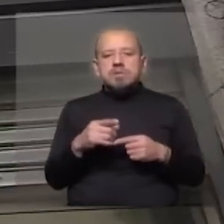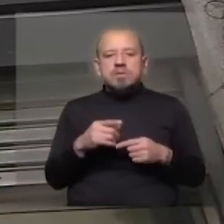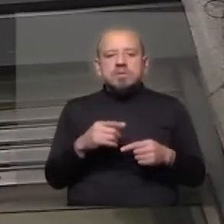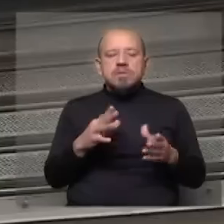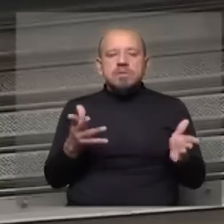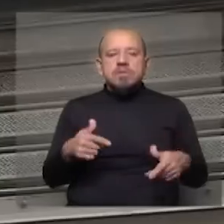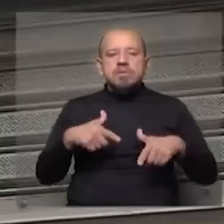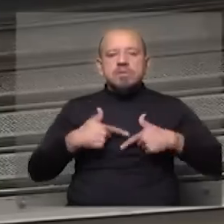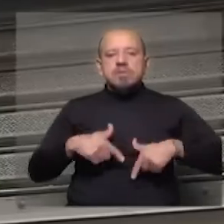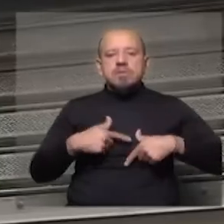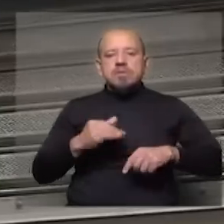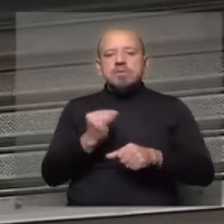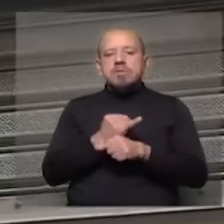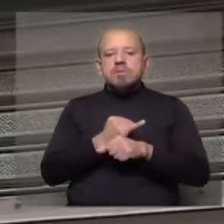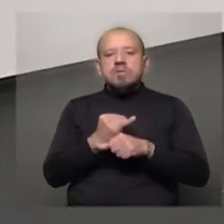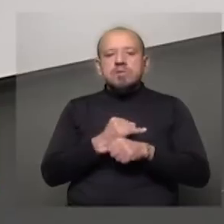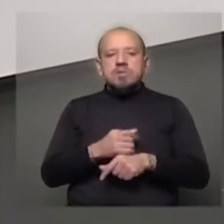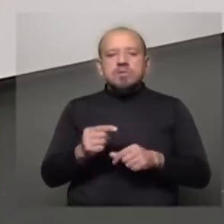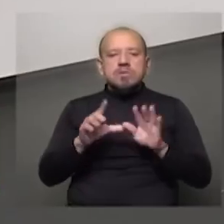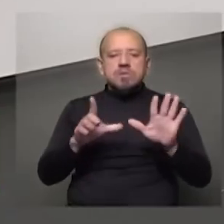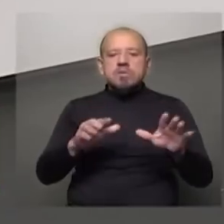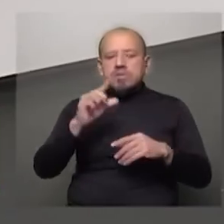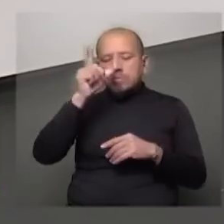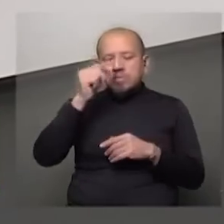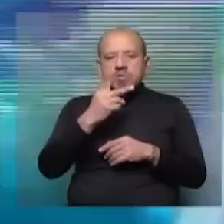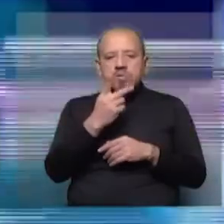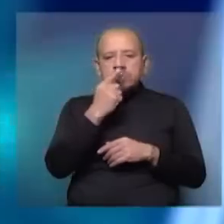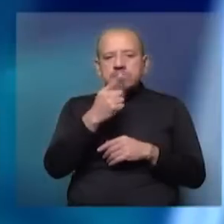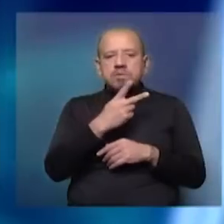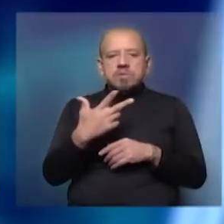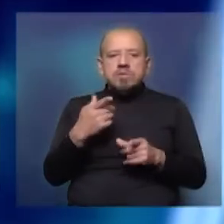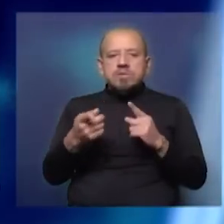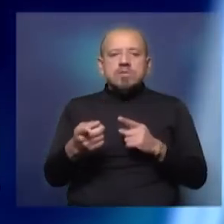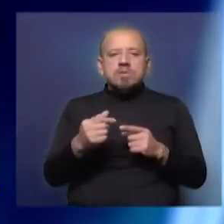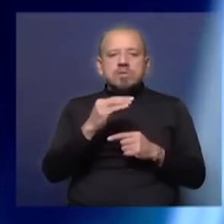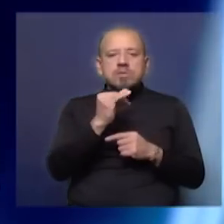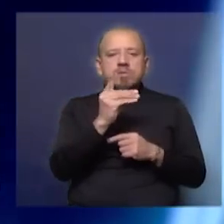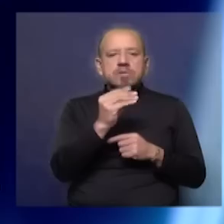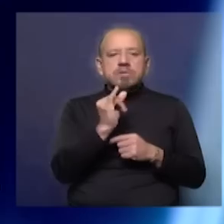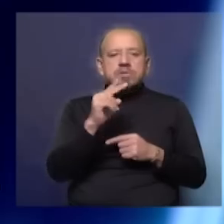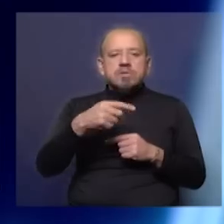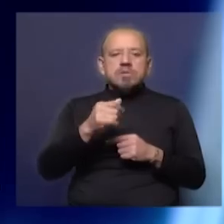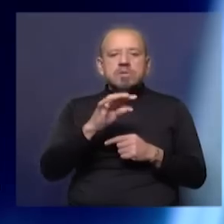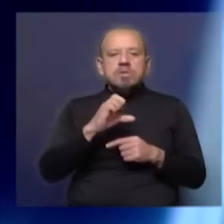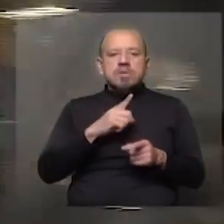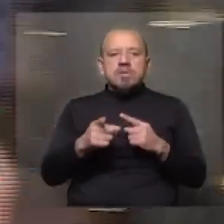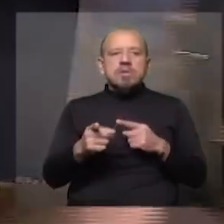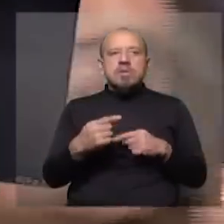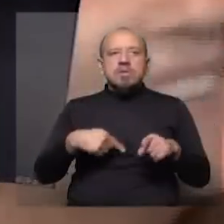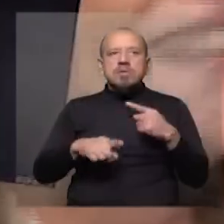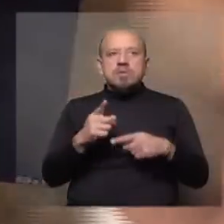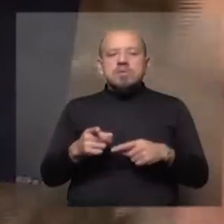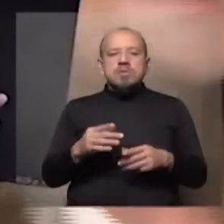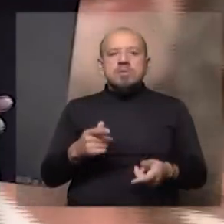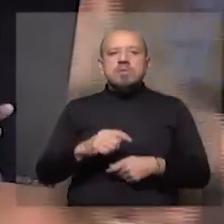Ministerio de Industria el pasado 7 de julio de 2023 a pedido de la dinatel en este sentido el tribunal cuestionó que la